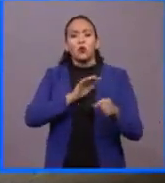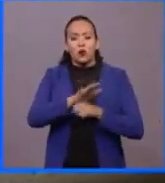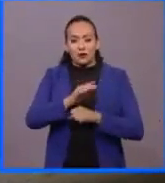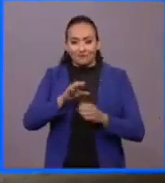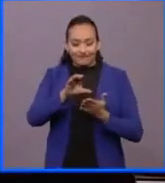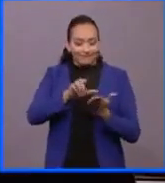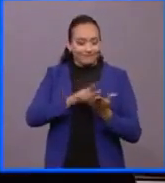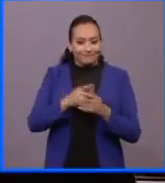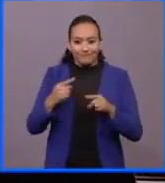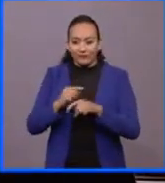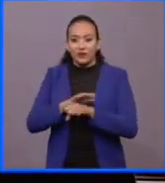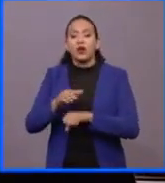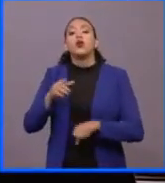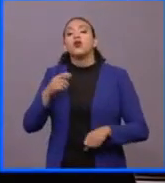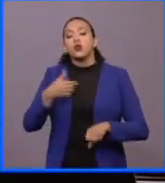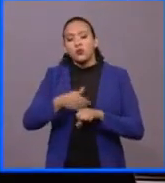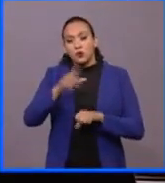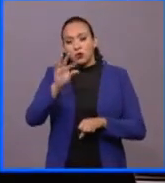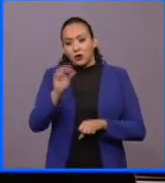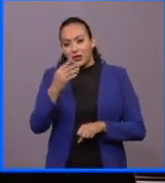de inconstitucionalidad